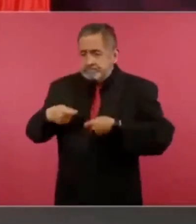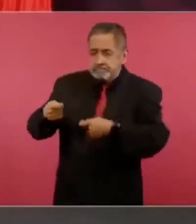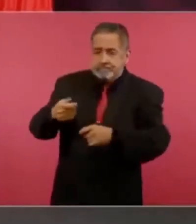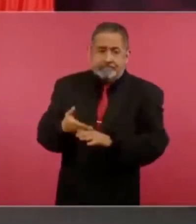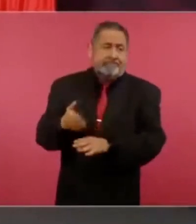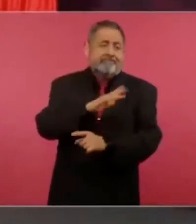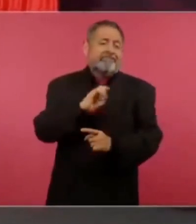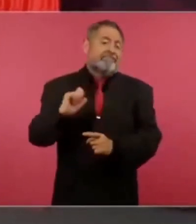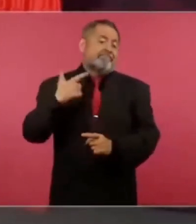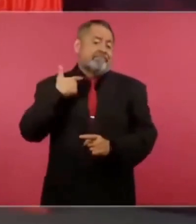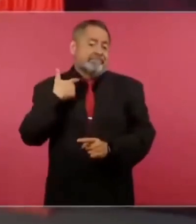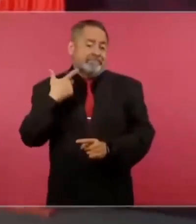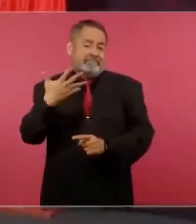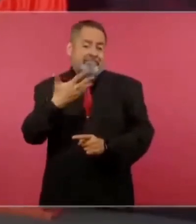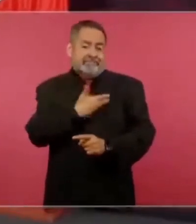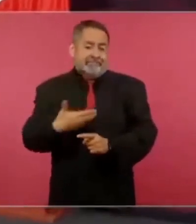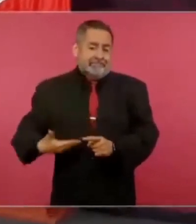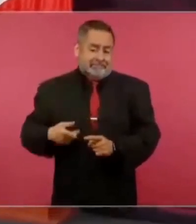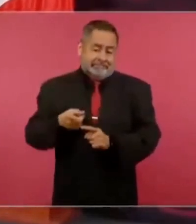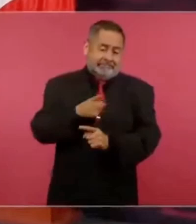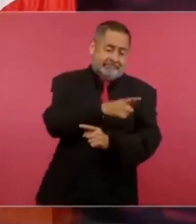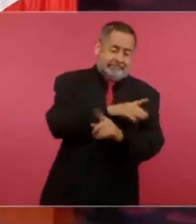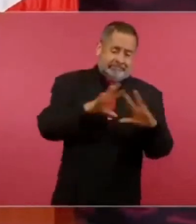gobiernos, en 30 años?